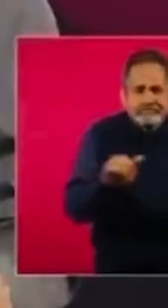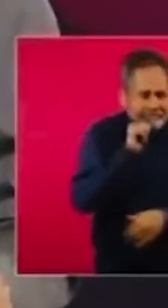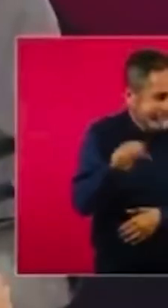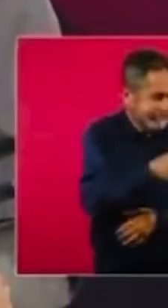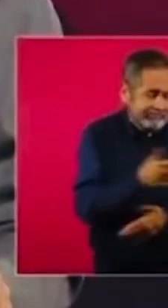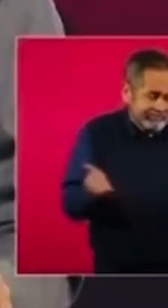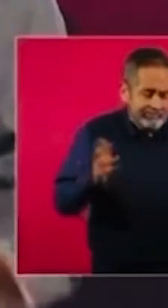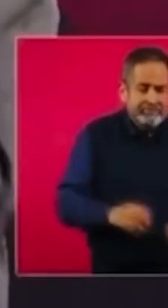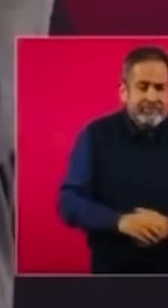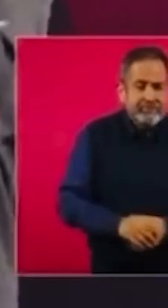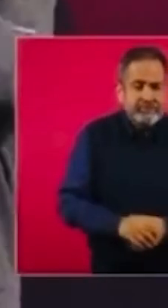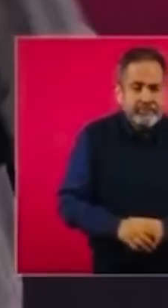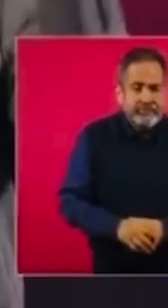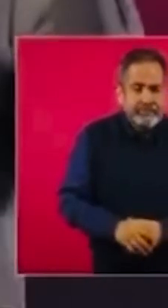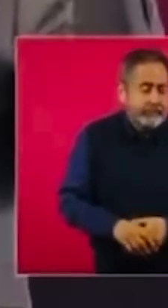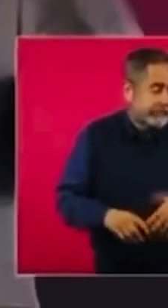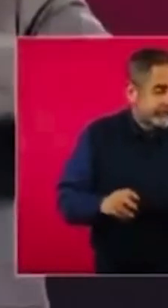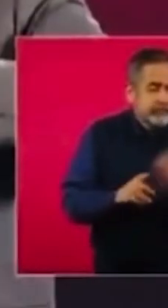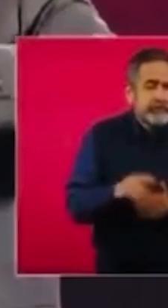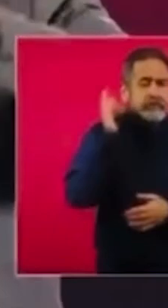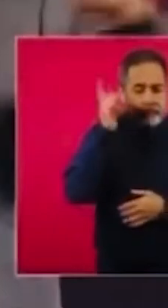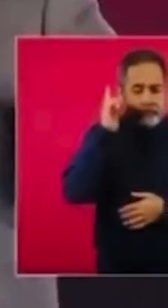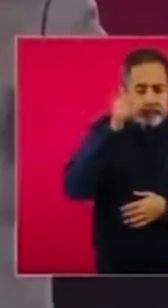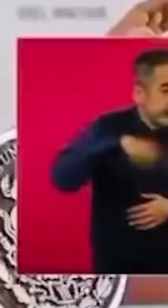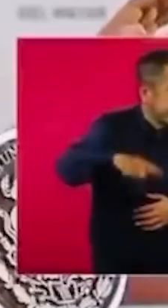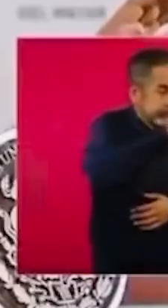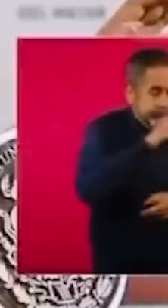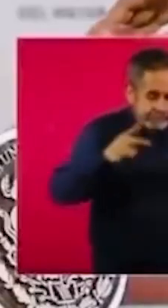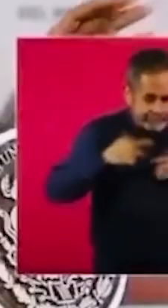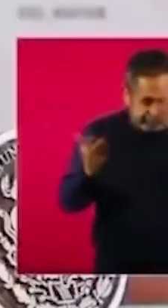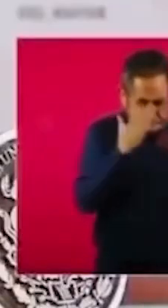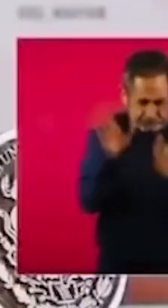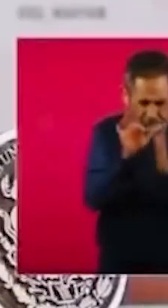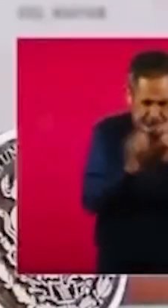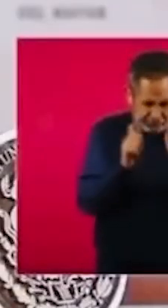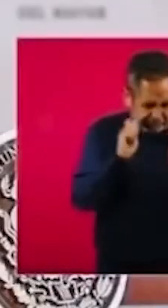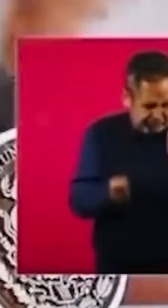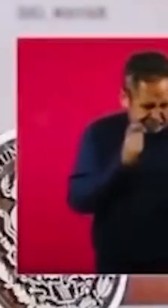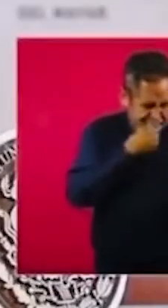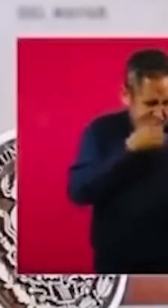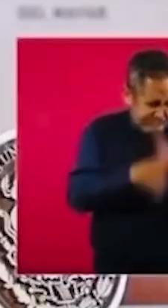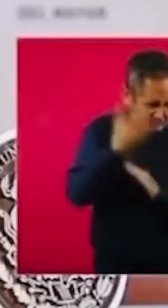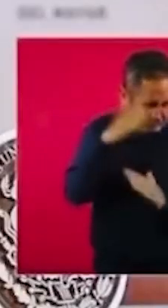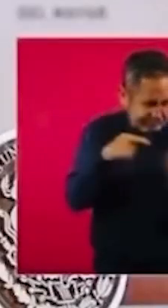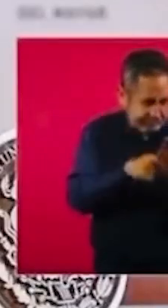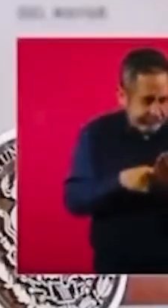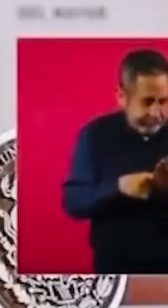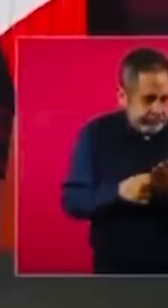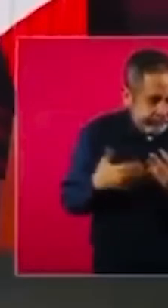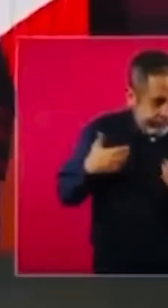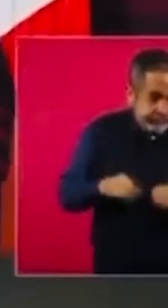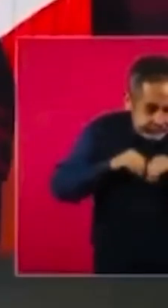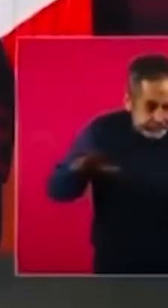actuó de conformidad con la Constitución, por lo que no hay fundamentos para detenerla. Dijo, no hay ningún fundamento